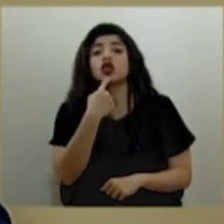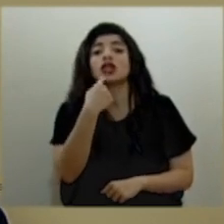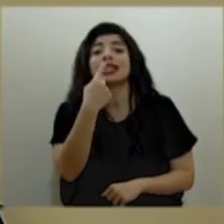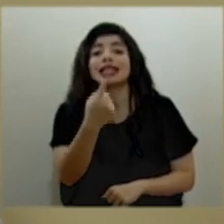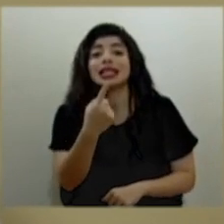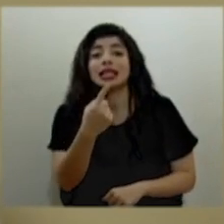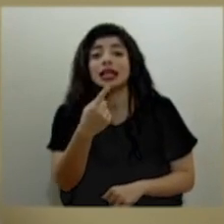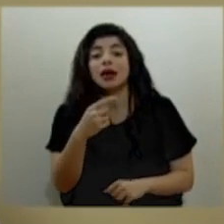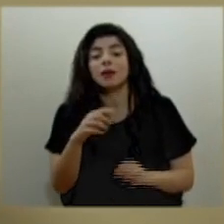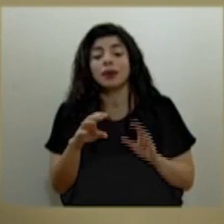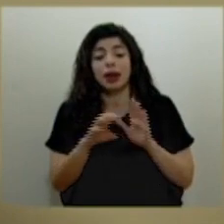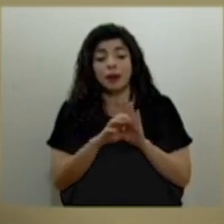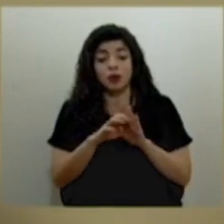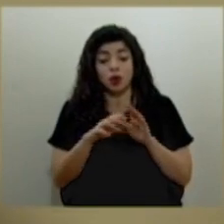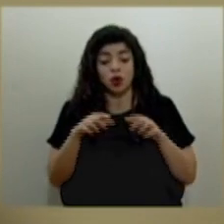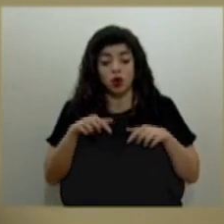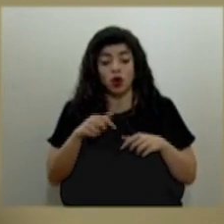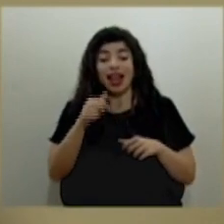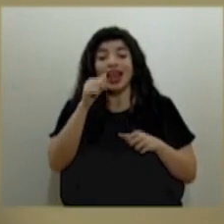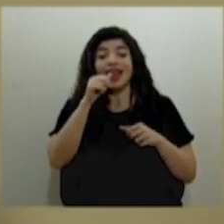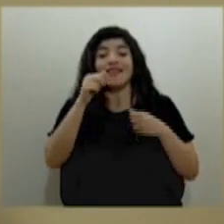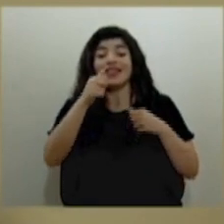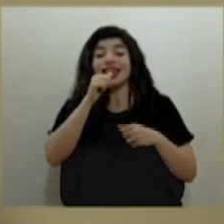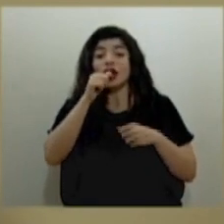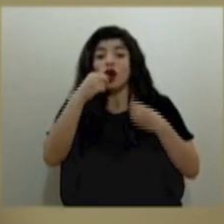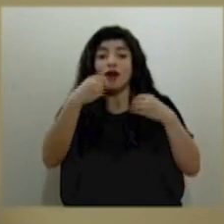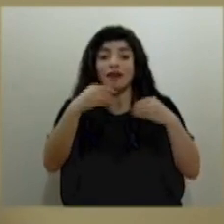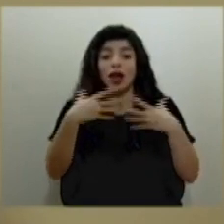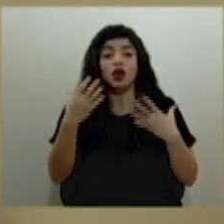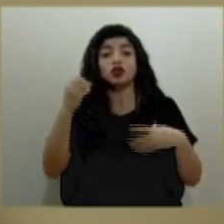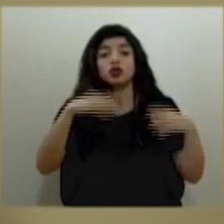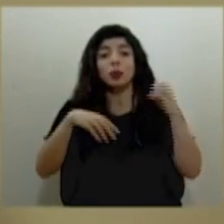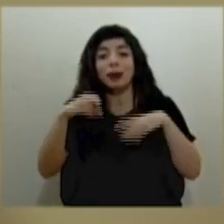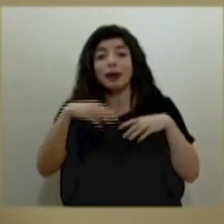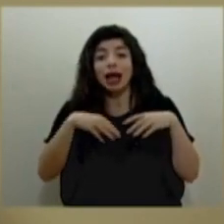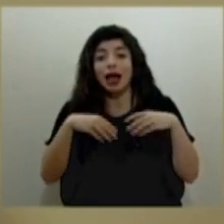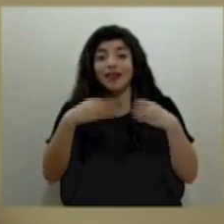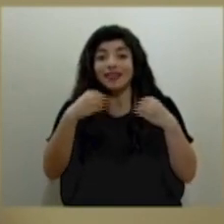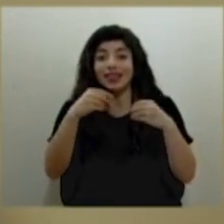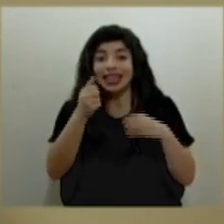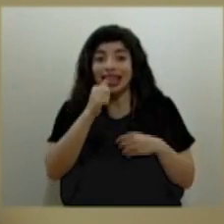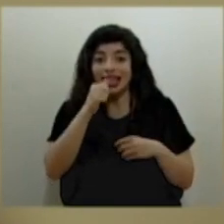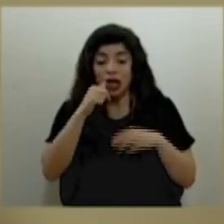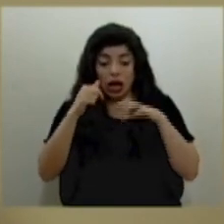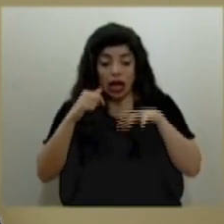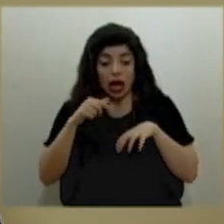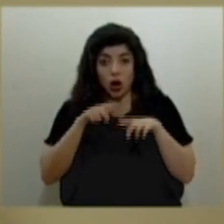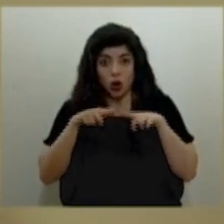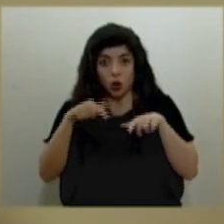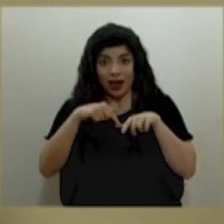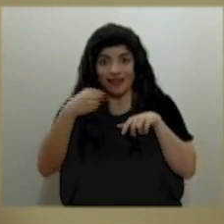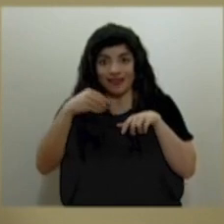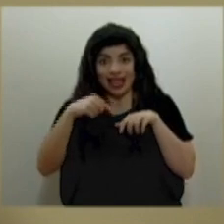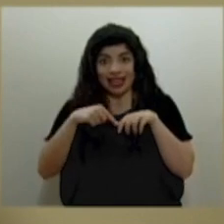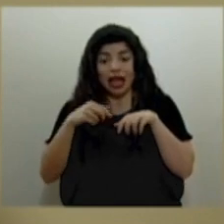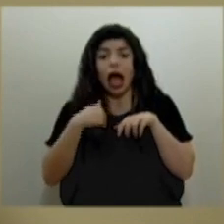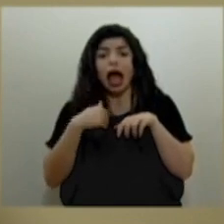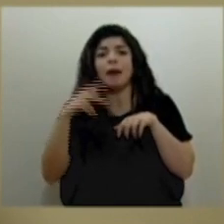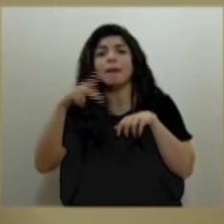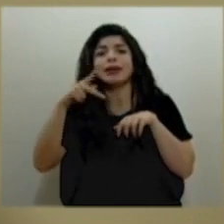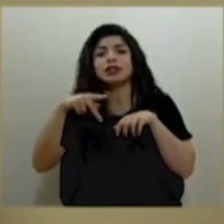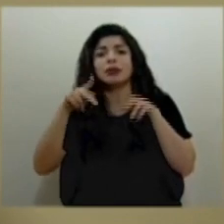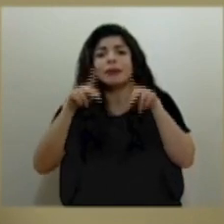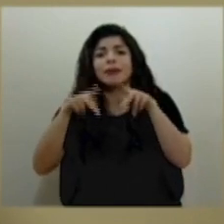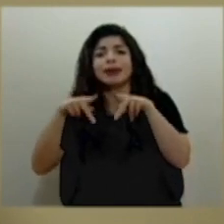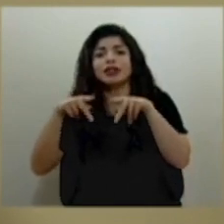en los alrededores de las licoreras, de los supermercados que venden licor, se están aglomerando